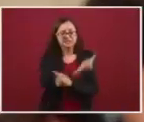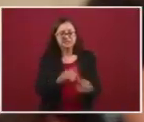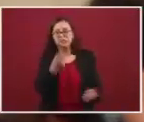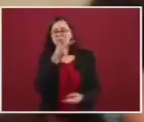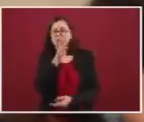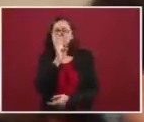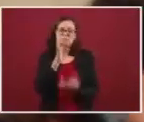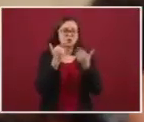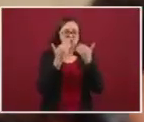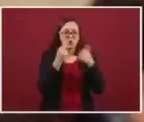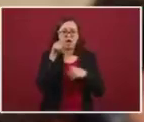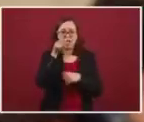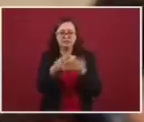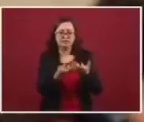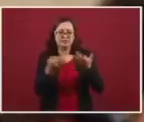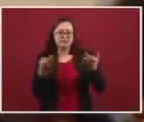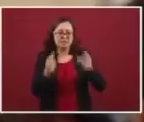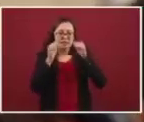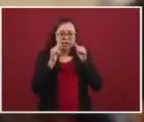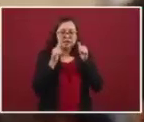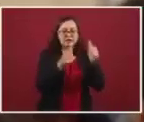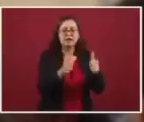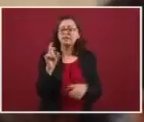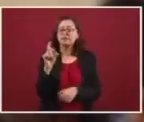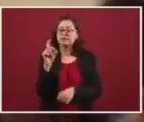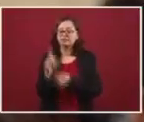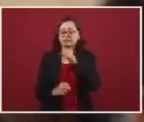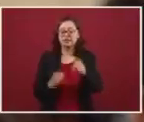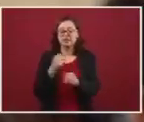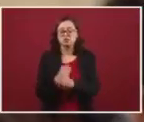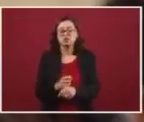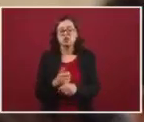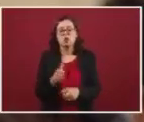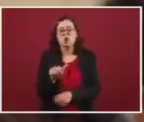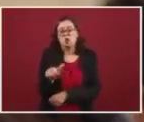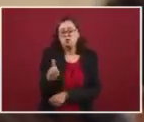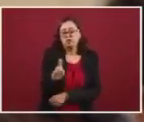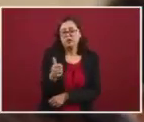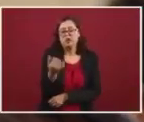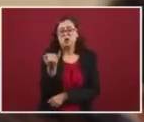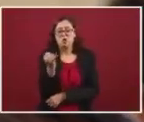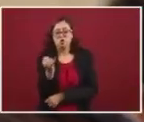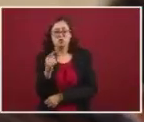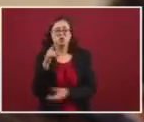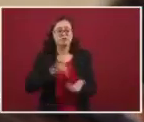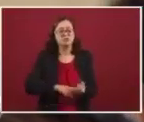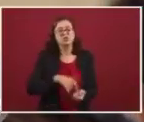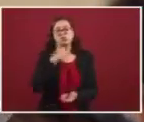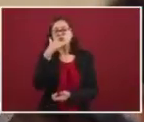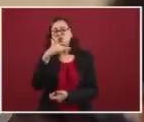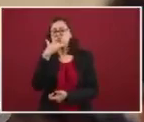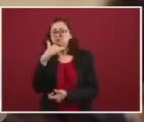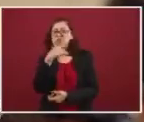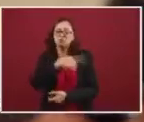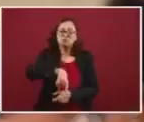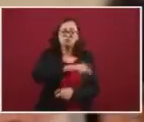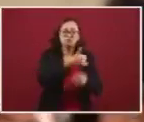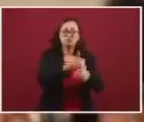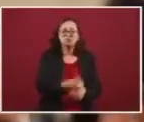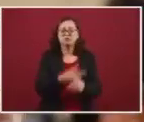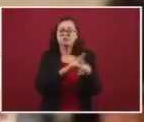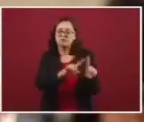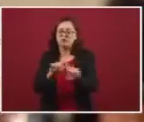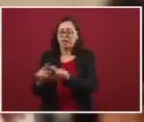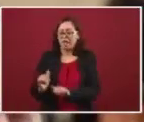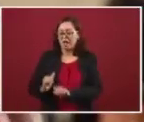huérfanos. Después de 30 años, el 11 de junio, fueron víctimas de la corrupción porque se presentaron autoridades